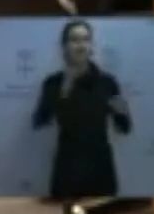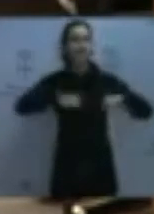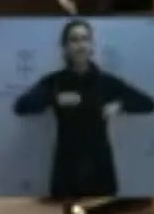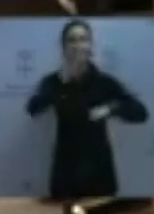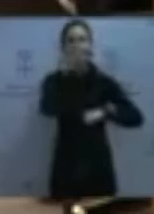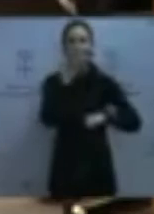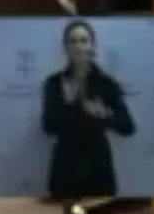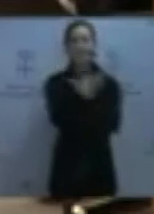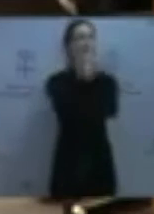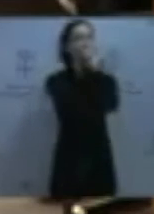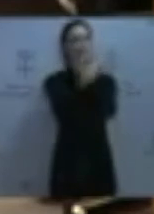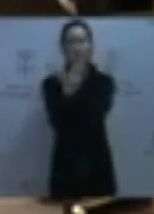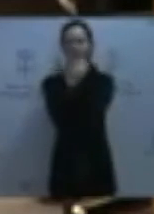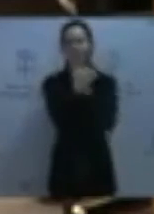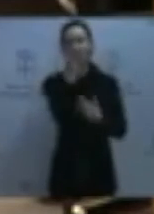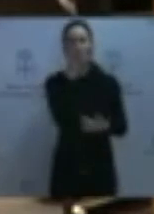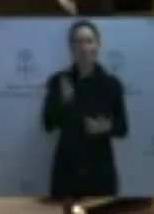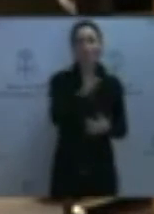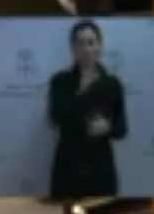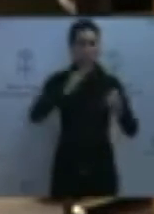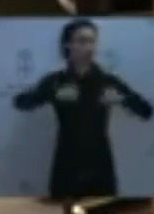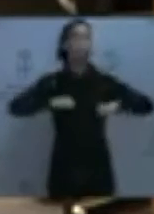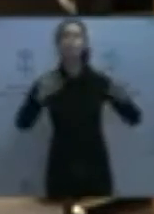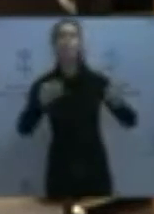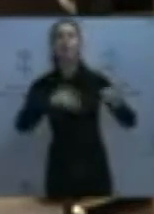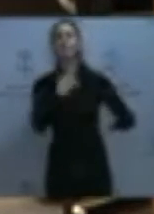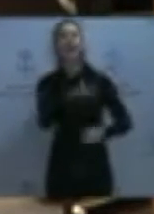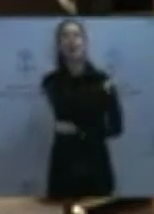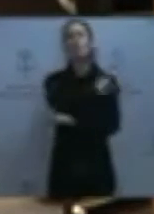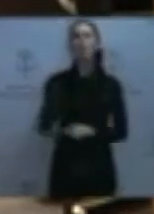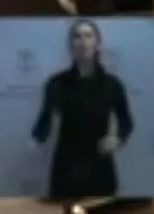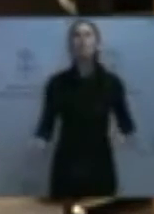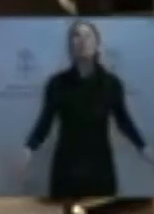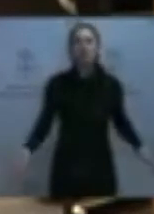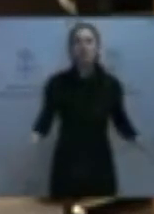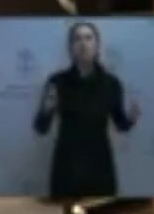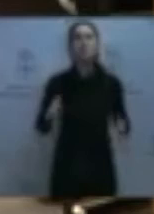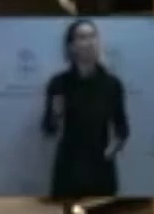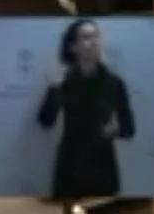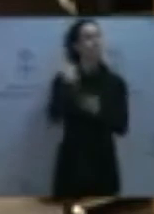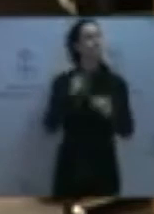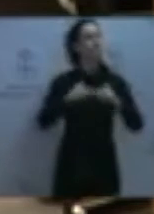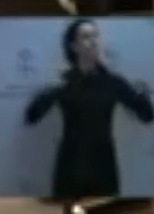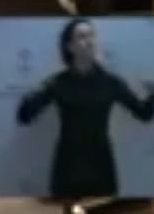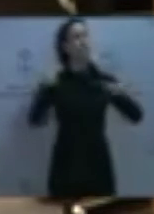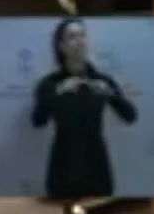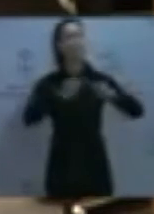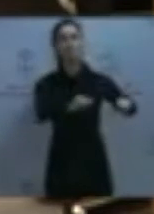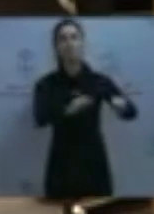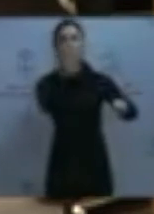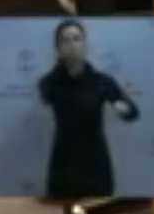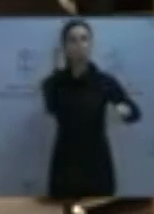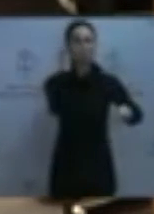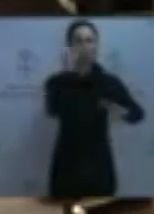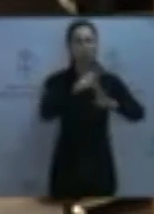las mariposas. Lo que pasa es que una población adulta hay una cosa que ya no tolera, que es que se sigan presentando como políticas de igualdad aquellas que son tan